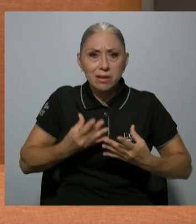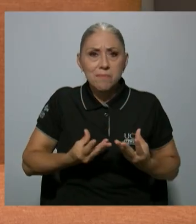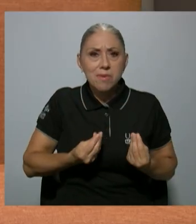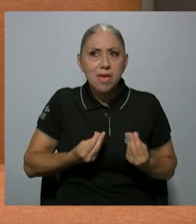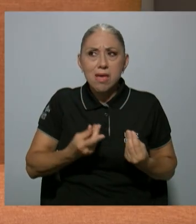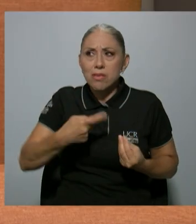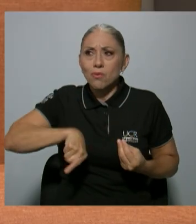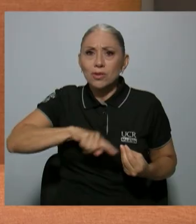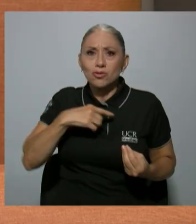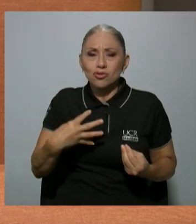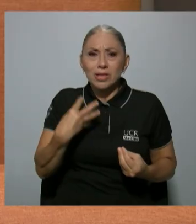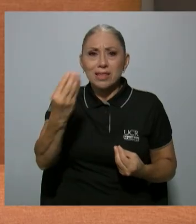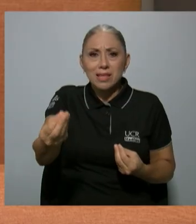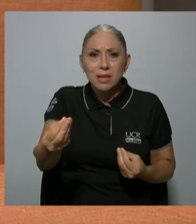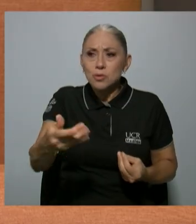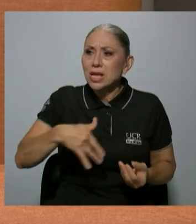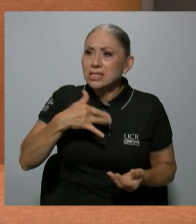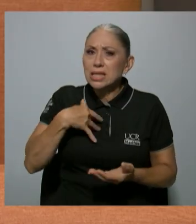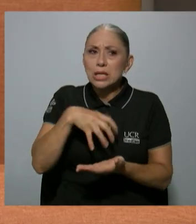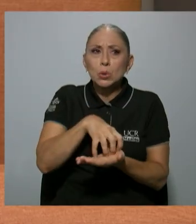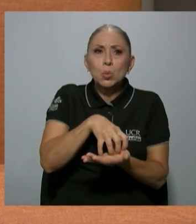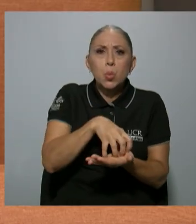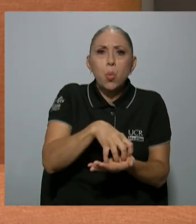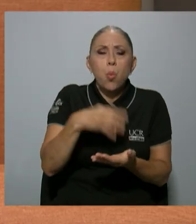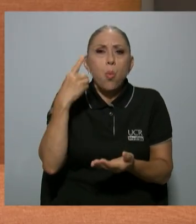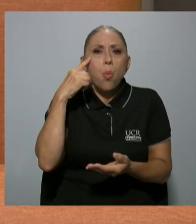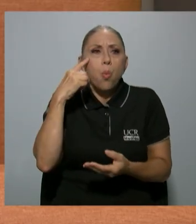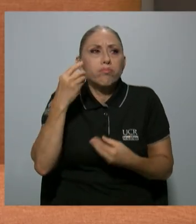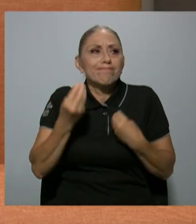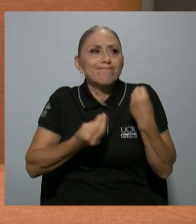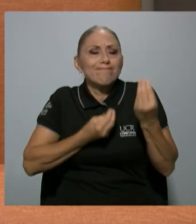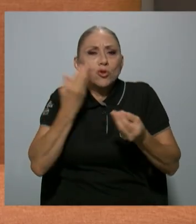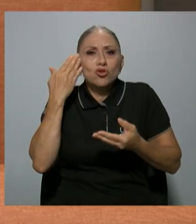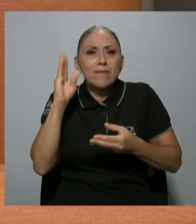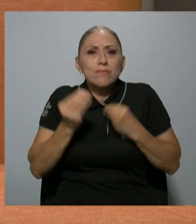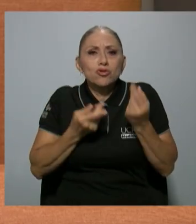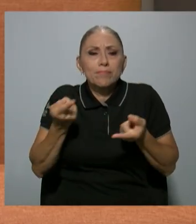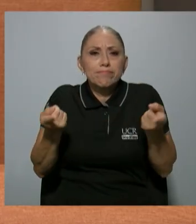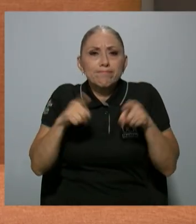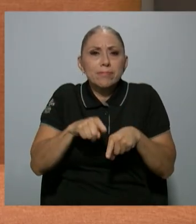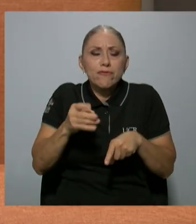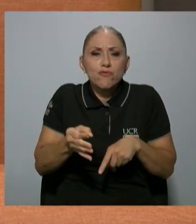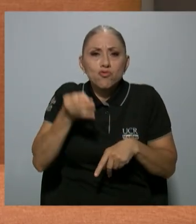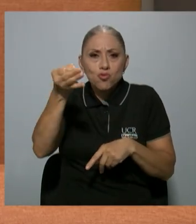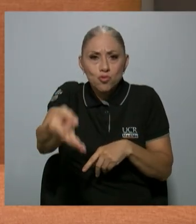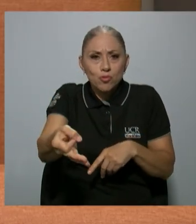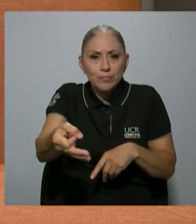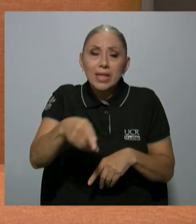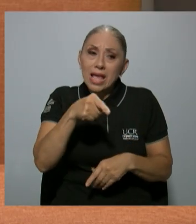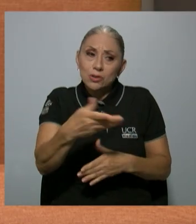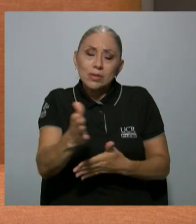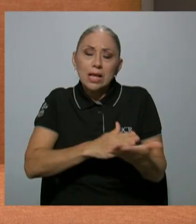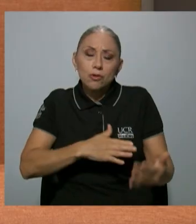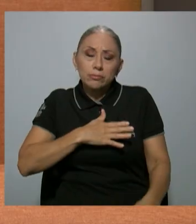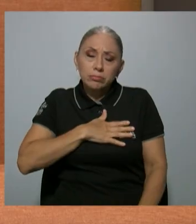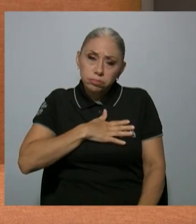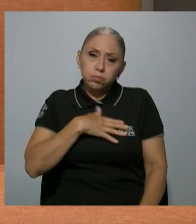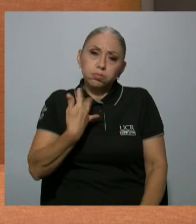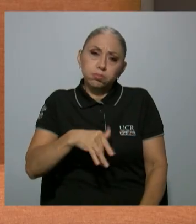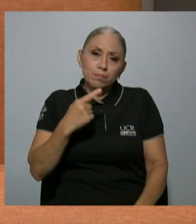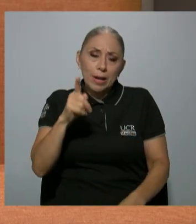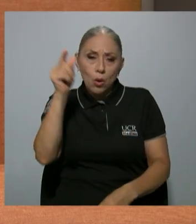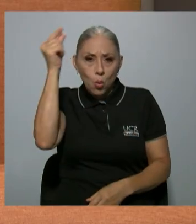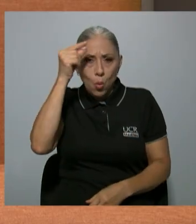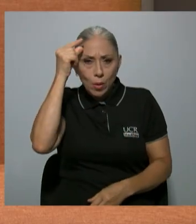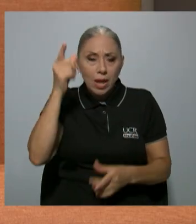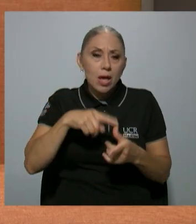salimos, de sentir incertidumbre, de no saber qué es lo que va a pasar en un futuro, y yo creo que eso es muy lamentable para un gobierno.